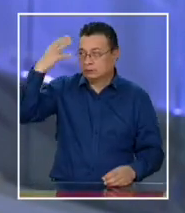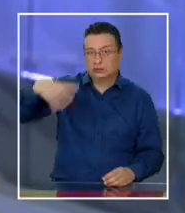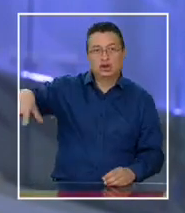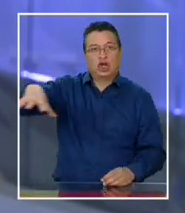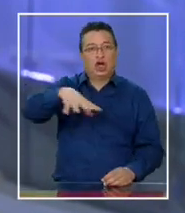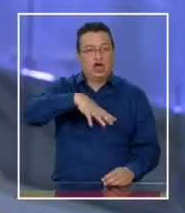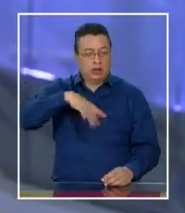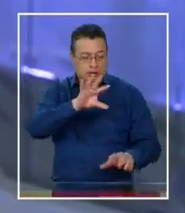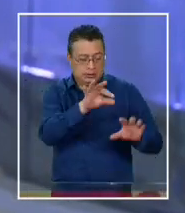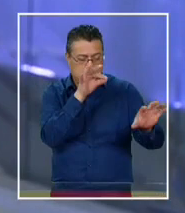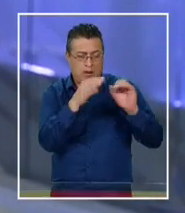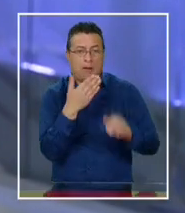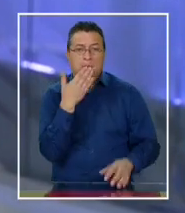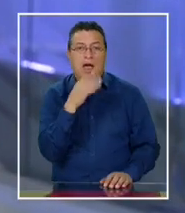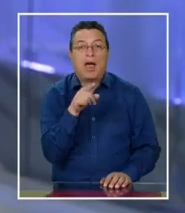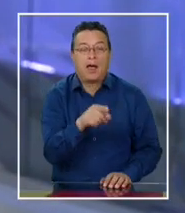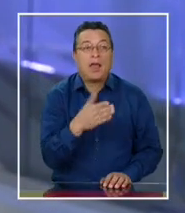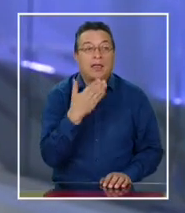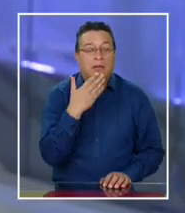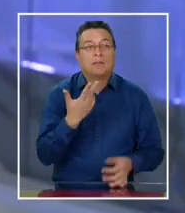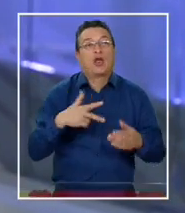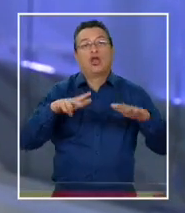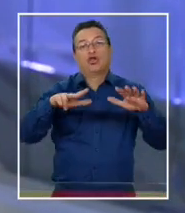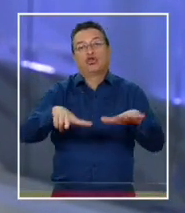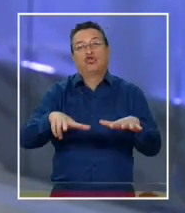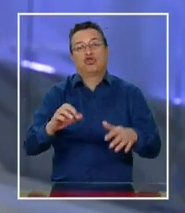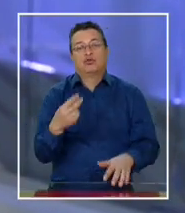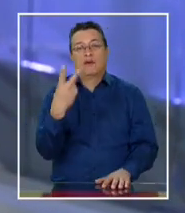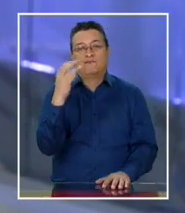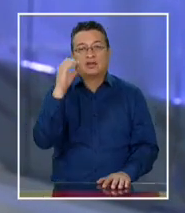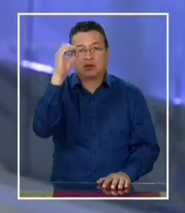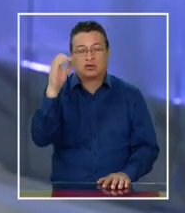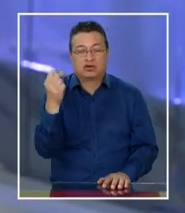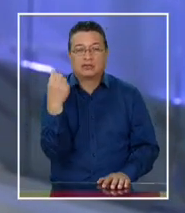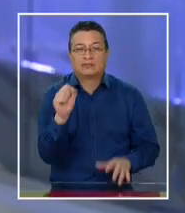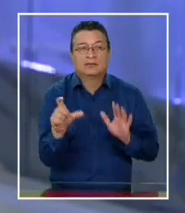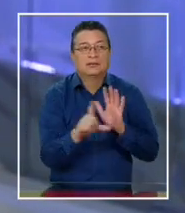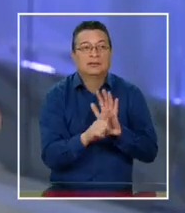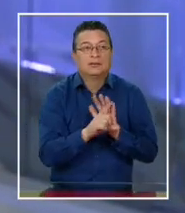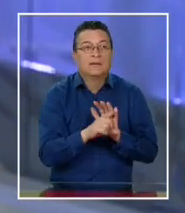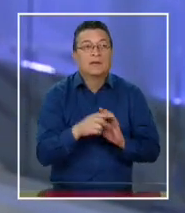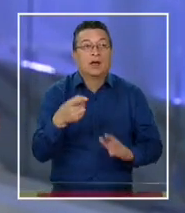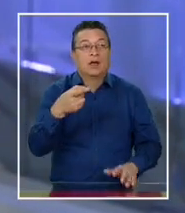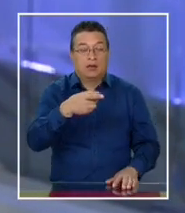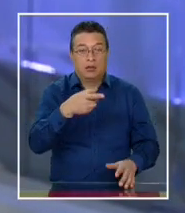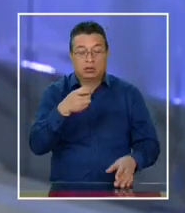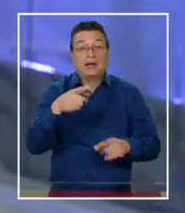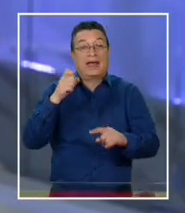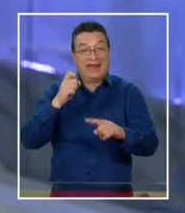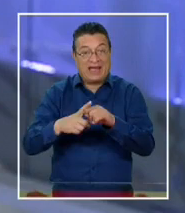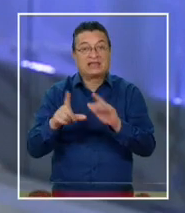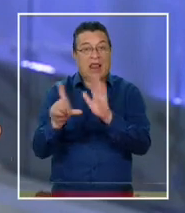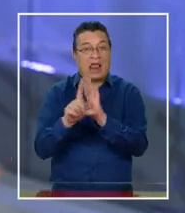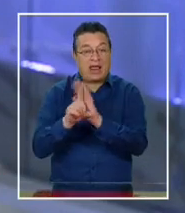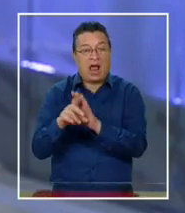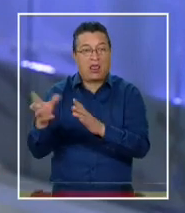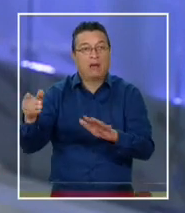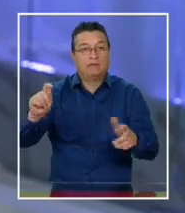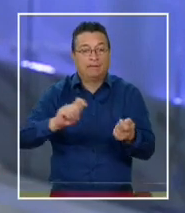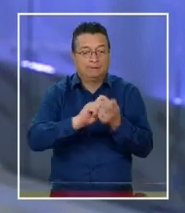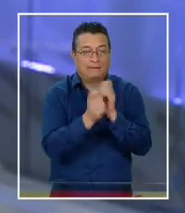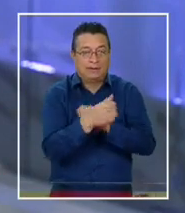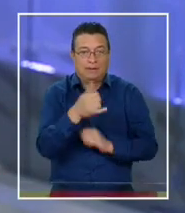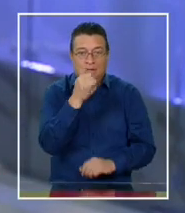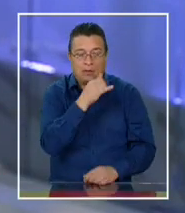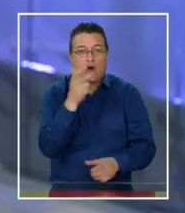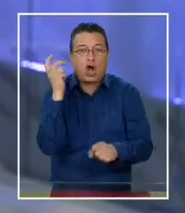una tercera razón no me acuerdo si es el 18 El 20% de los delitos se cometen con armas que fueron legales y que se transforma